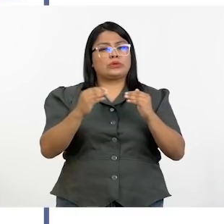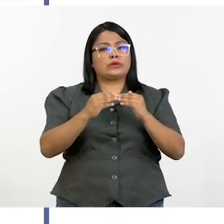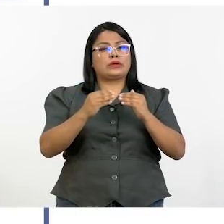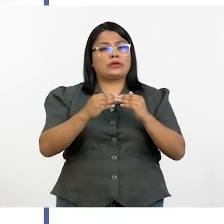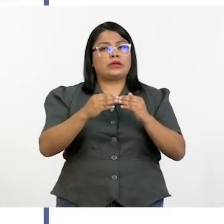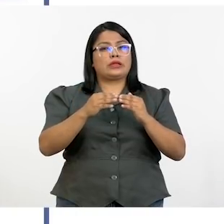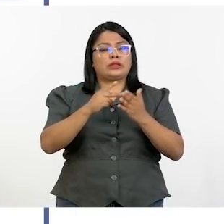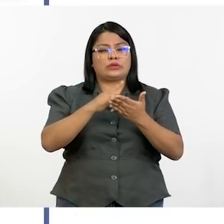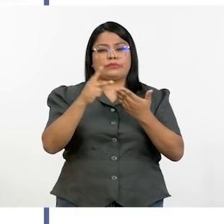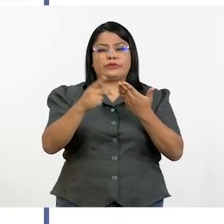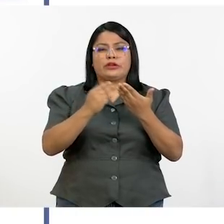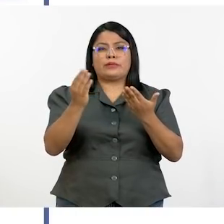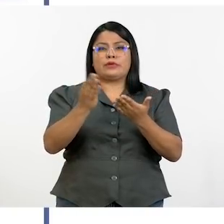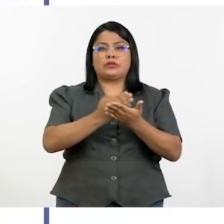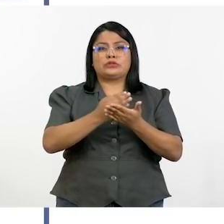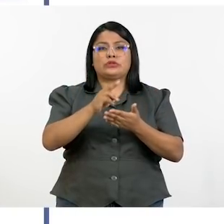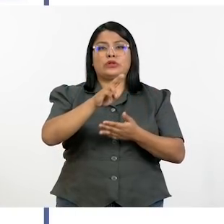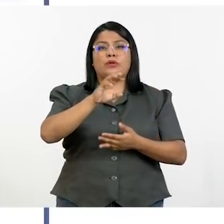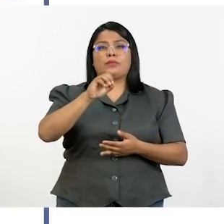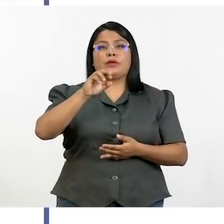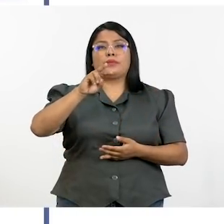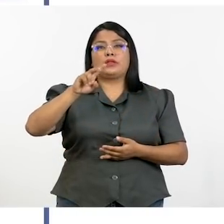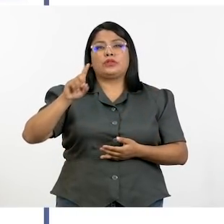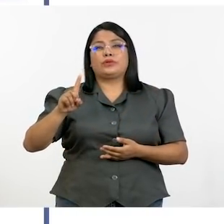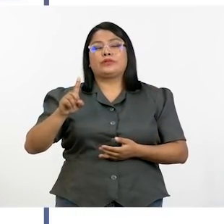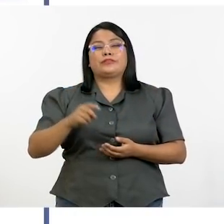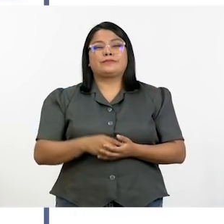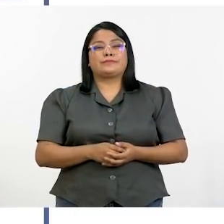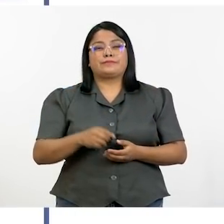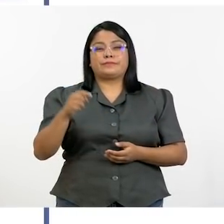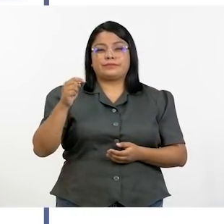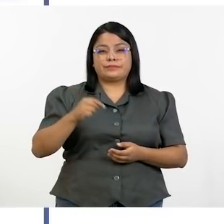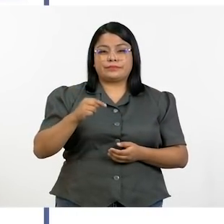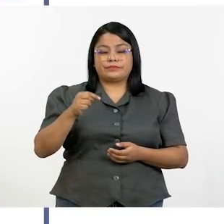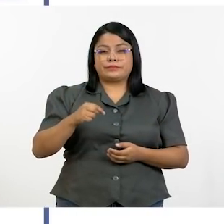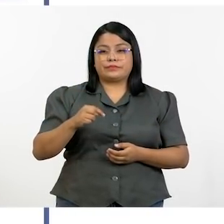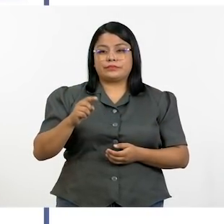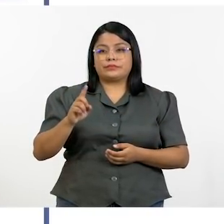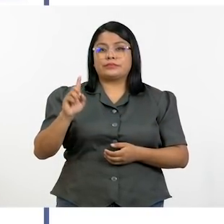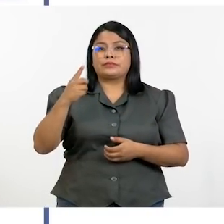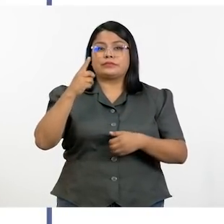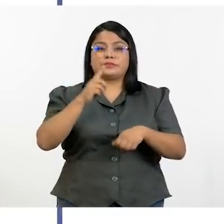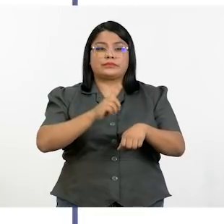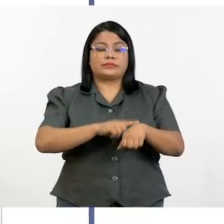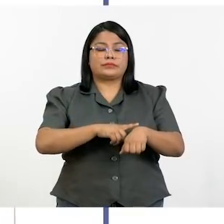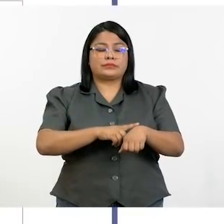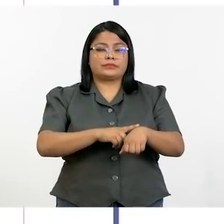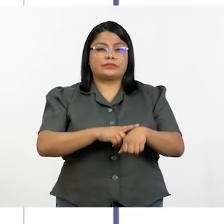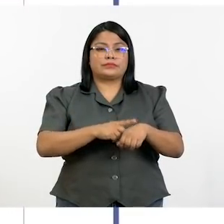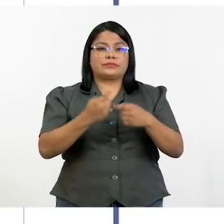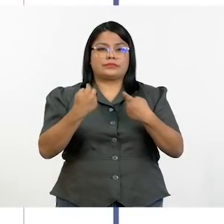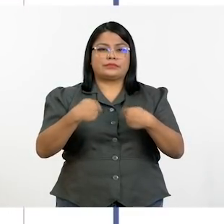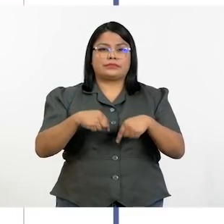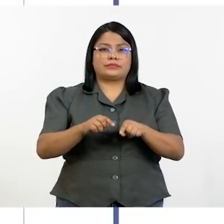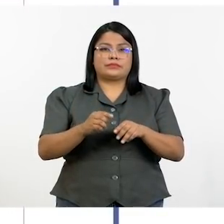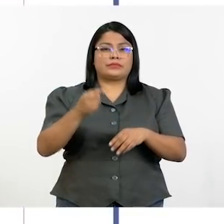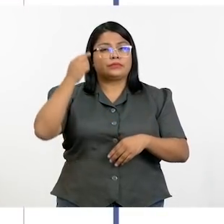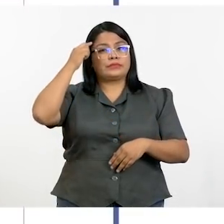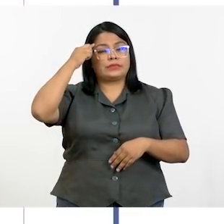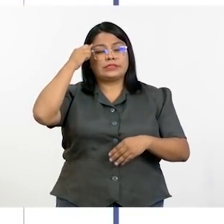nuevo programa de estudio 2021. Ahora pasemos al primer momento de la secuencia,